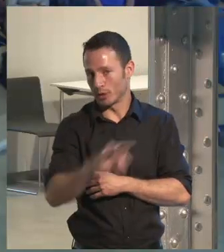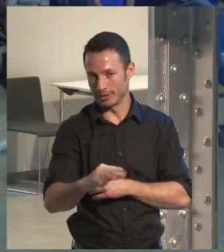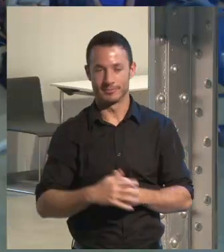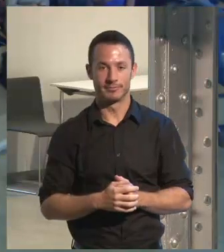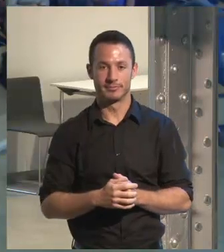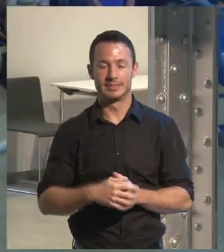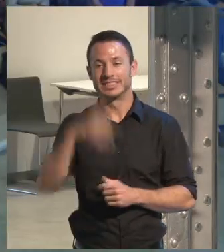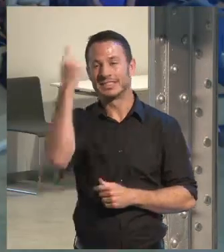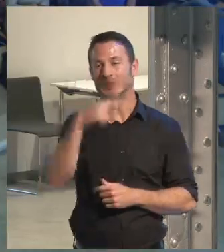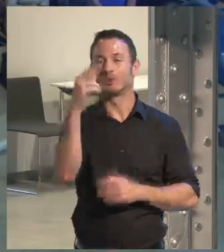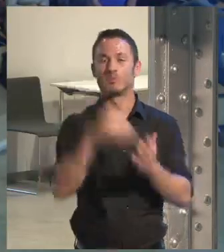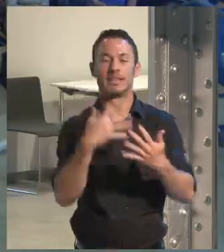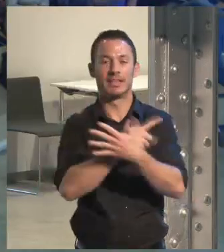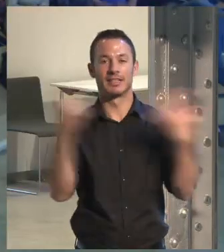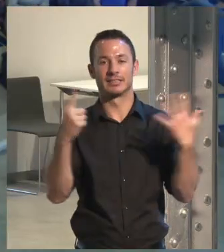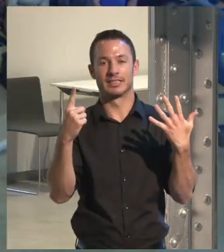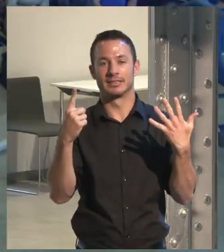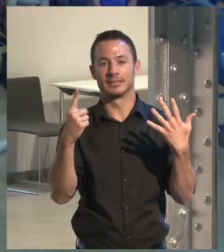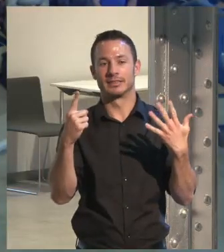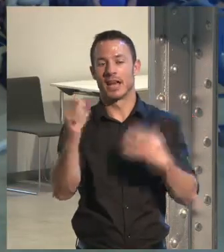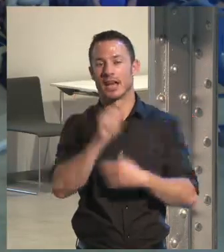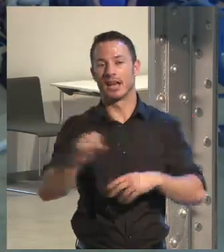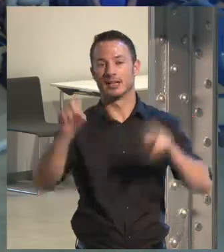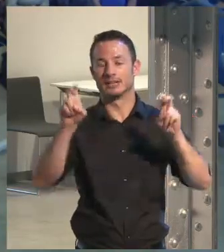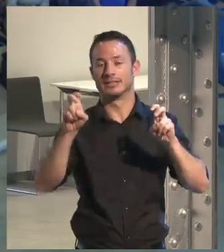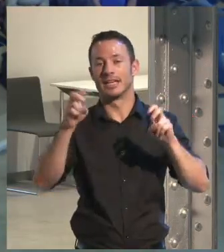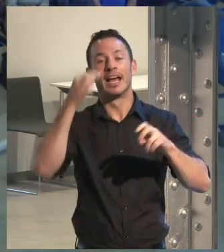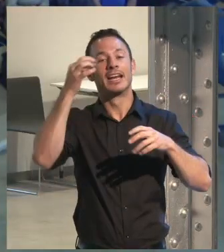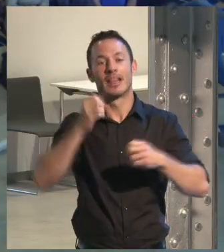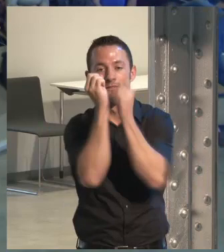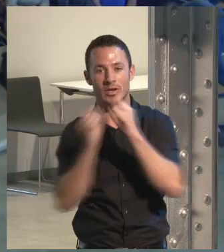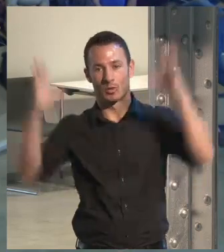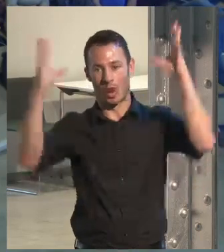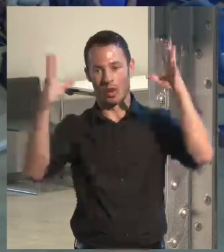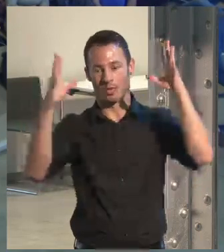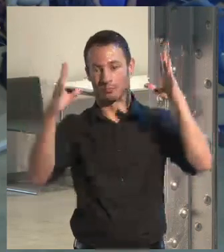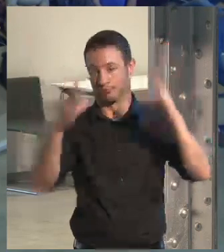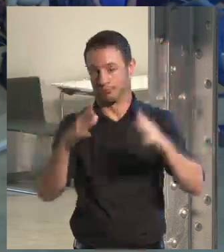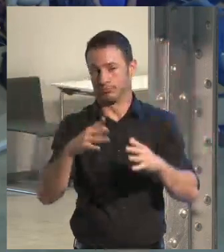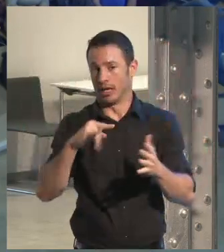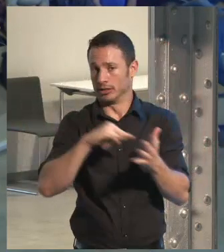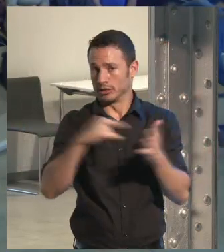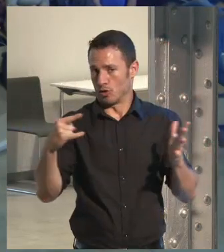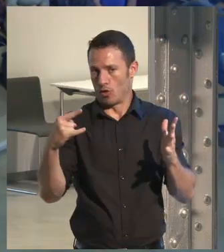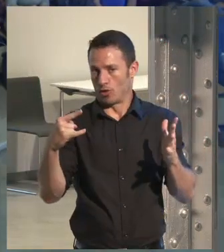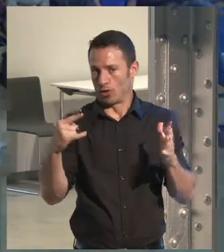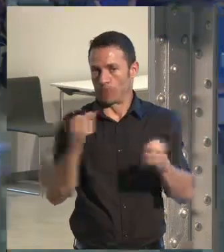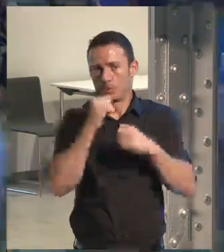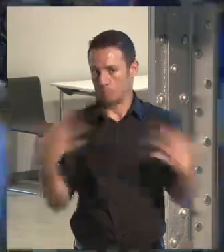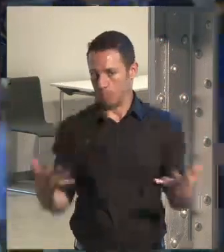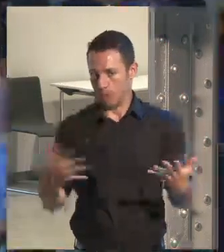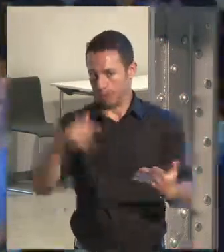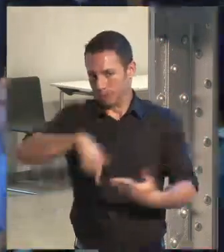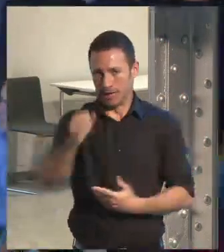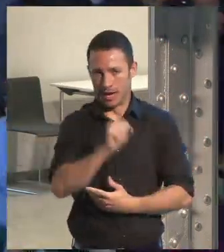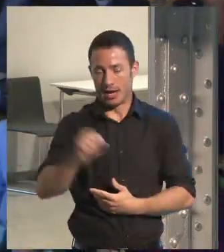que 2016 ha sido el año de la realidad virtual. Es sin duda la tecnología de este año y este evento